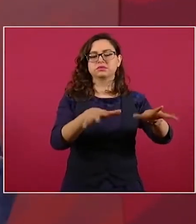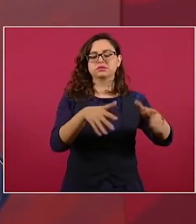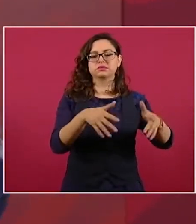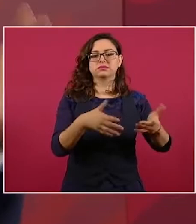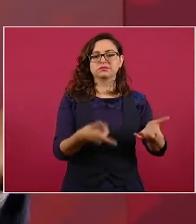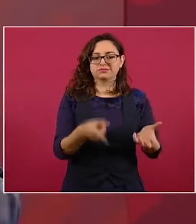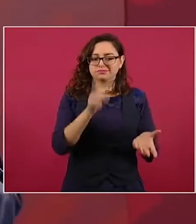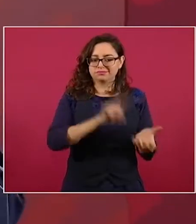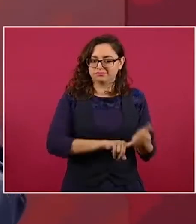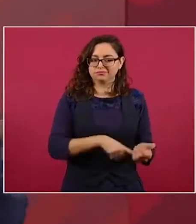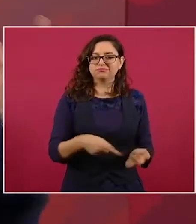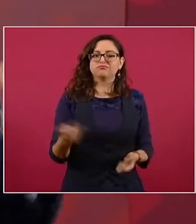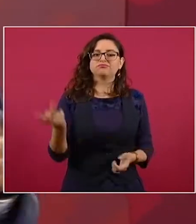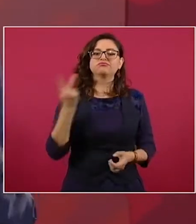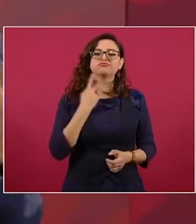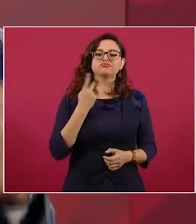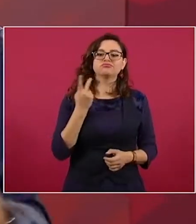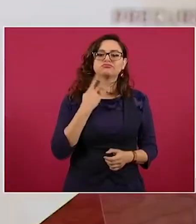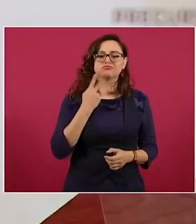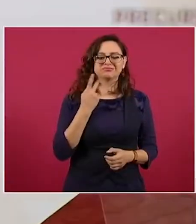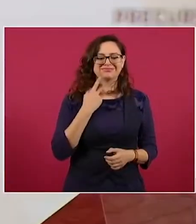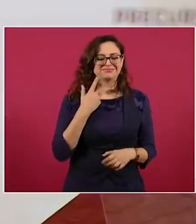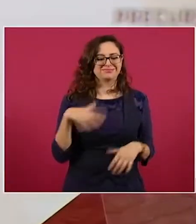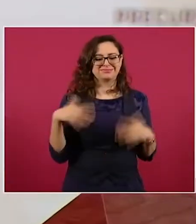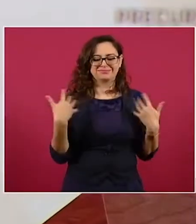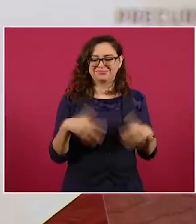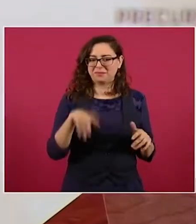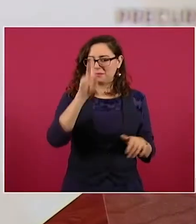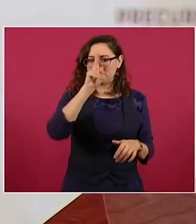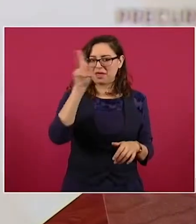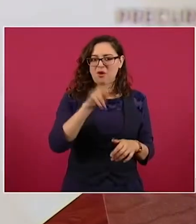Y los grandes